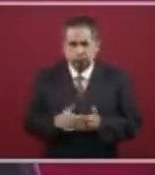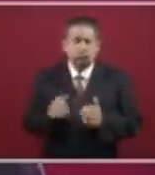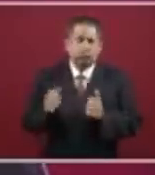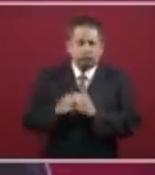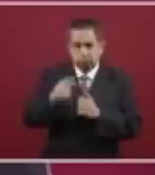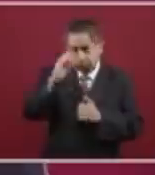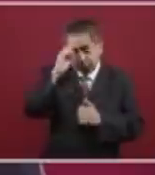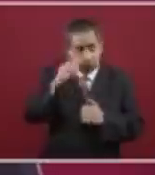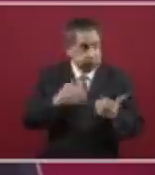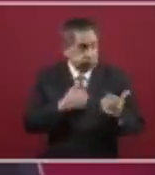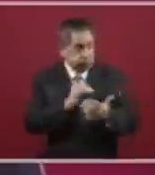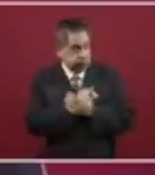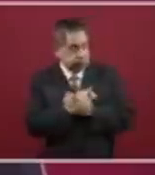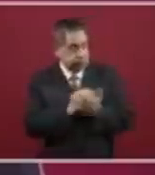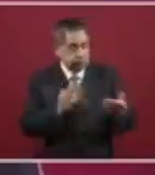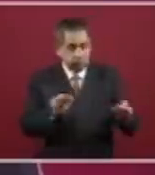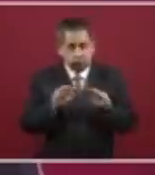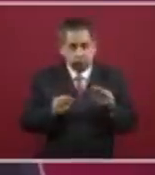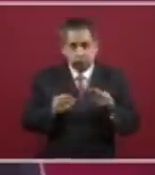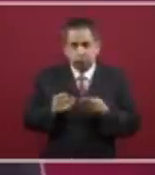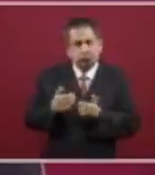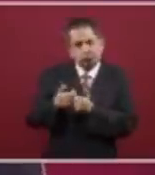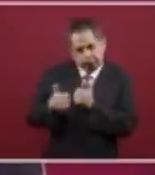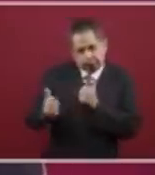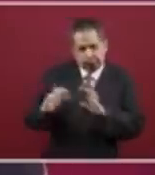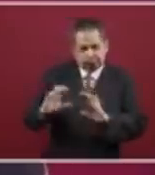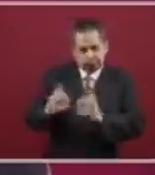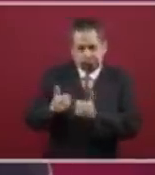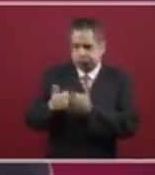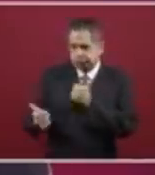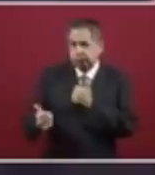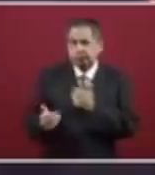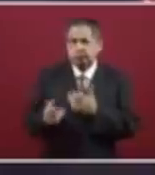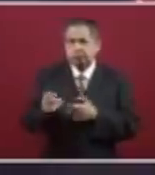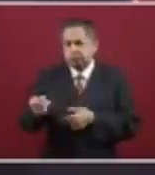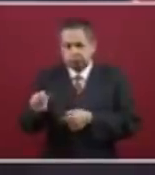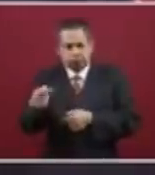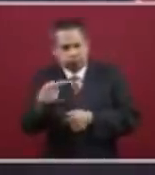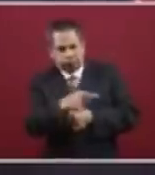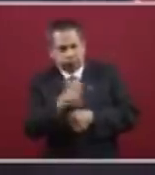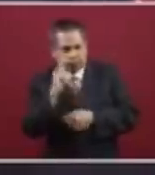considerando de que es un poder independiente, que atienda